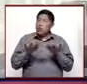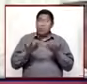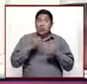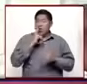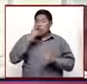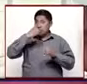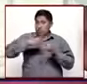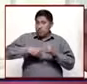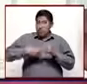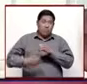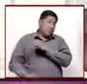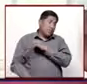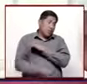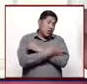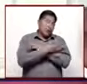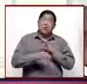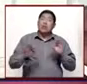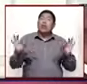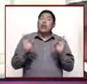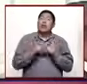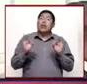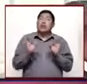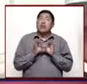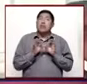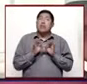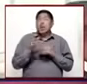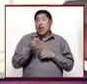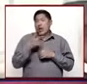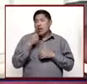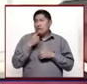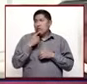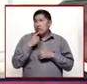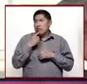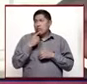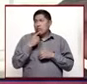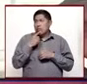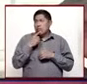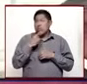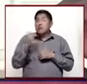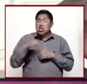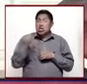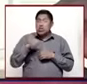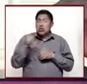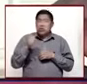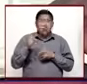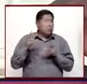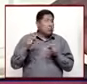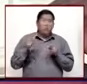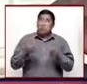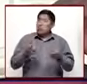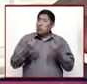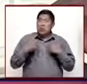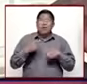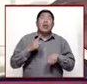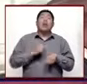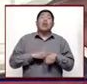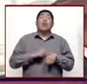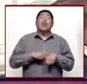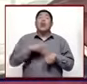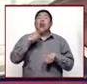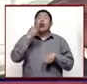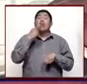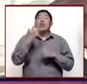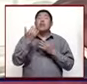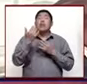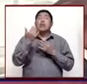diésel. No hay nada siempre, no hay. Según dice, va a llegar, nunca no llega. ¿Y hasta qué hora más o menos nos han dicho ahora que